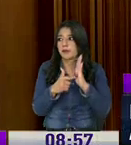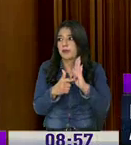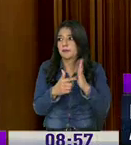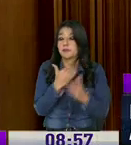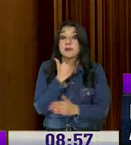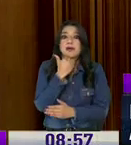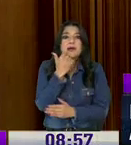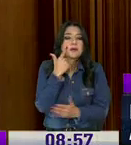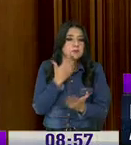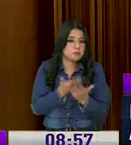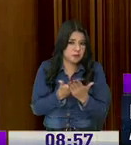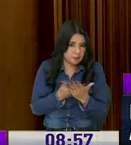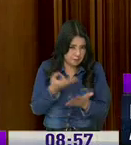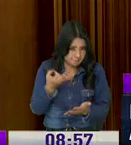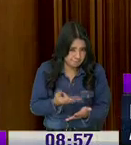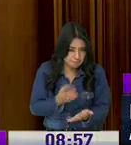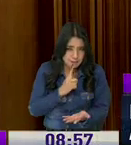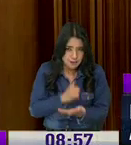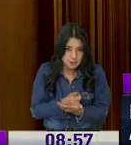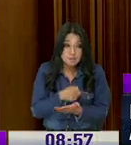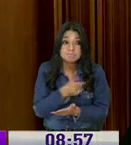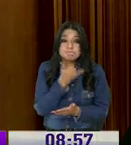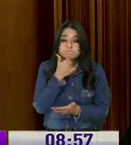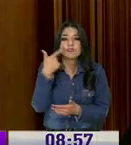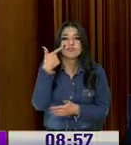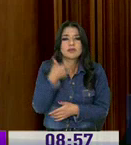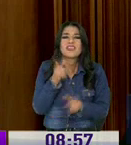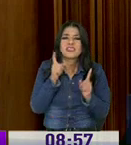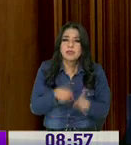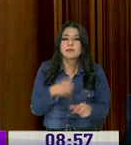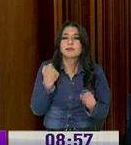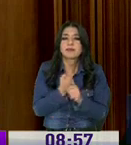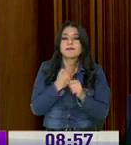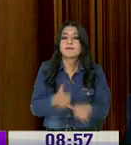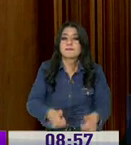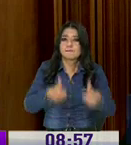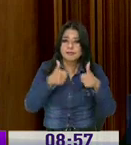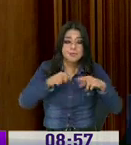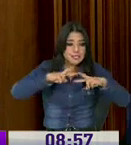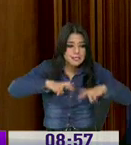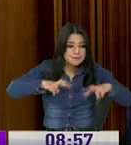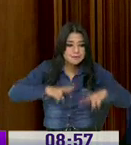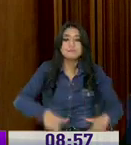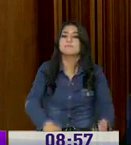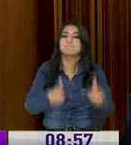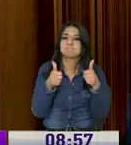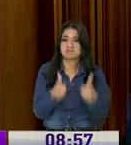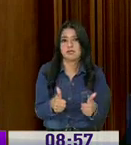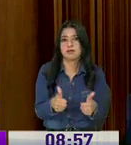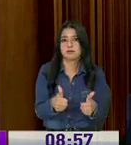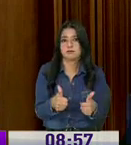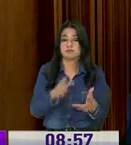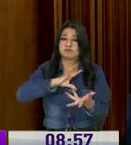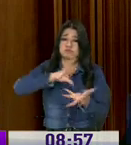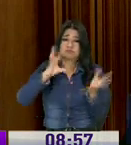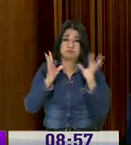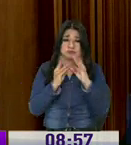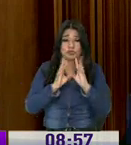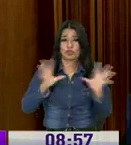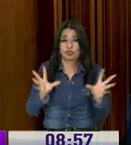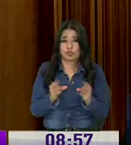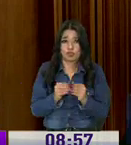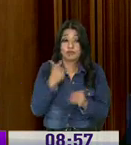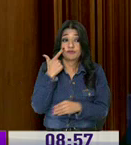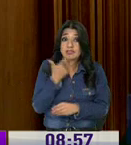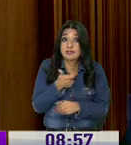algún indicio de delito, la Fiscalía tenía que trabajar bien, hacer bien los deberes, la tarea y estructurar muy bien una posición